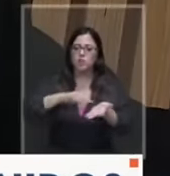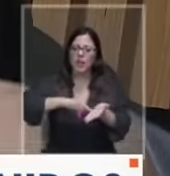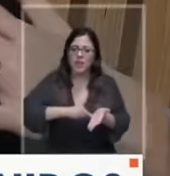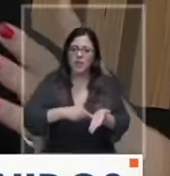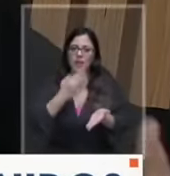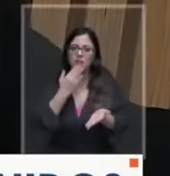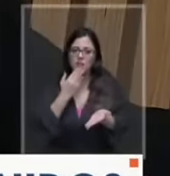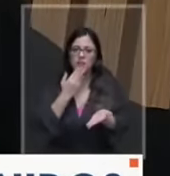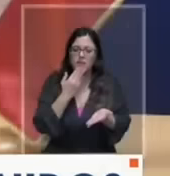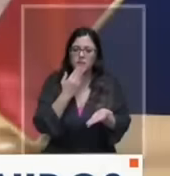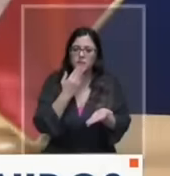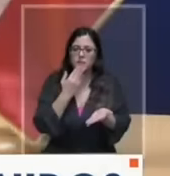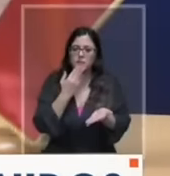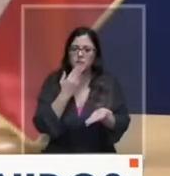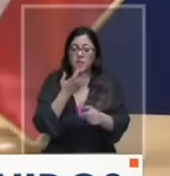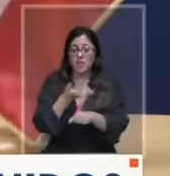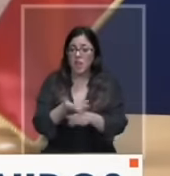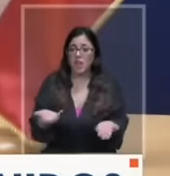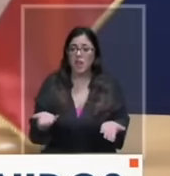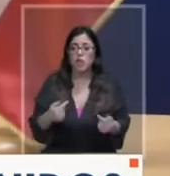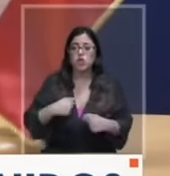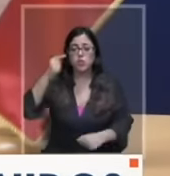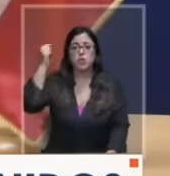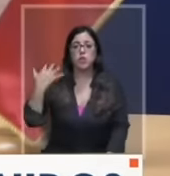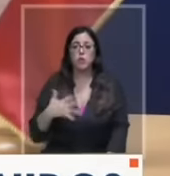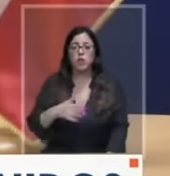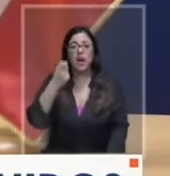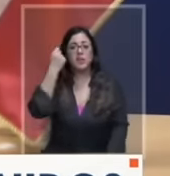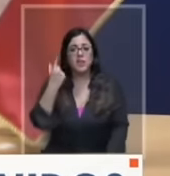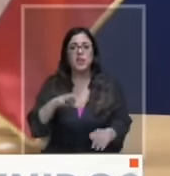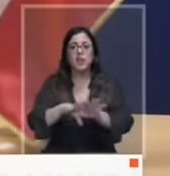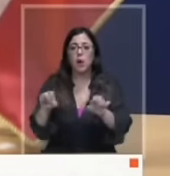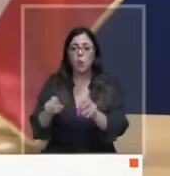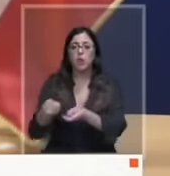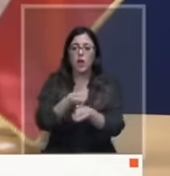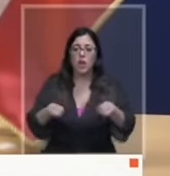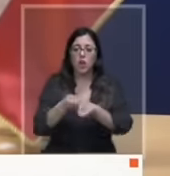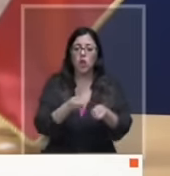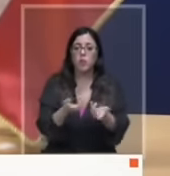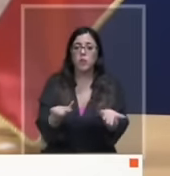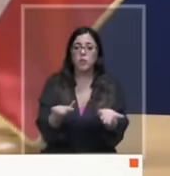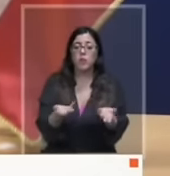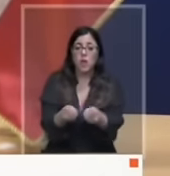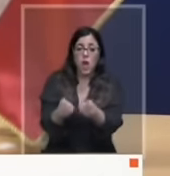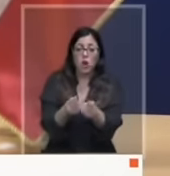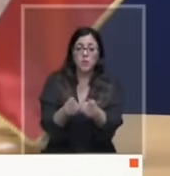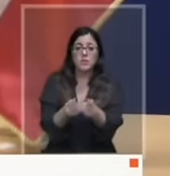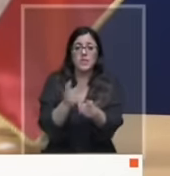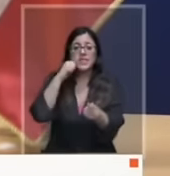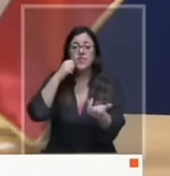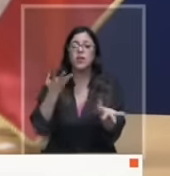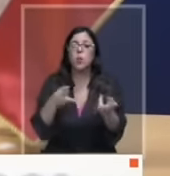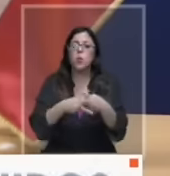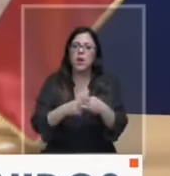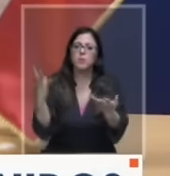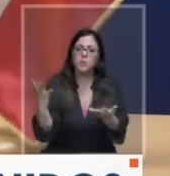tema tecnológico creo que es muy importante comprender que los acuerdos económicos comerciales son un instrumento para